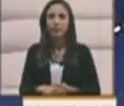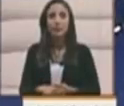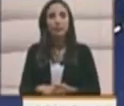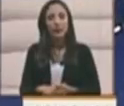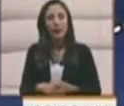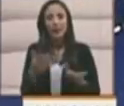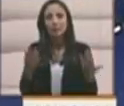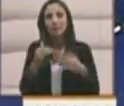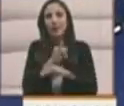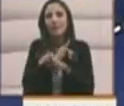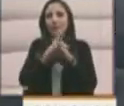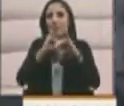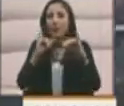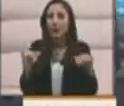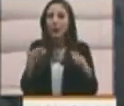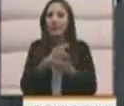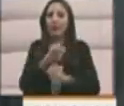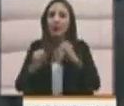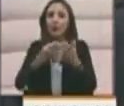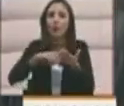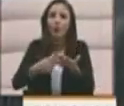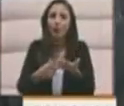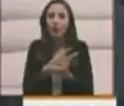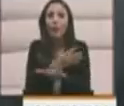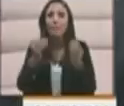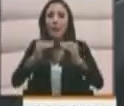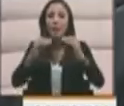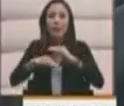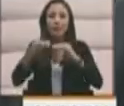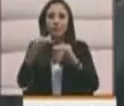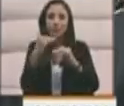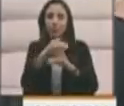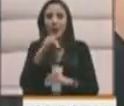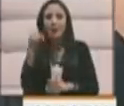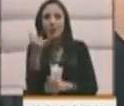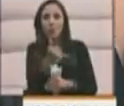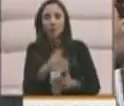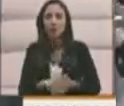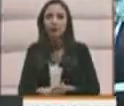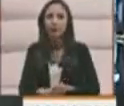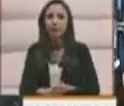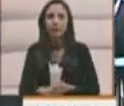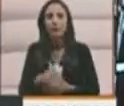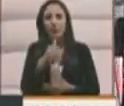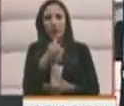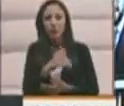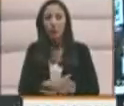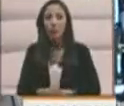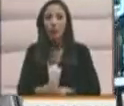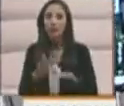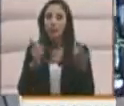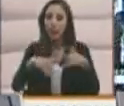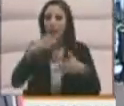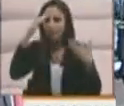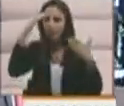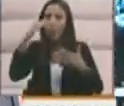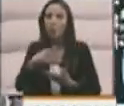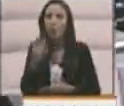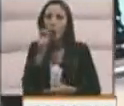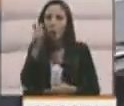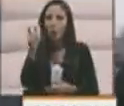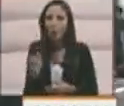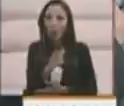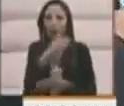final de Cayendo y Corriendo. Por aquí nos están llegando mensajes rapidito desde Cali. Nos saluda Feni Vergara desde